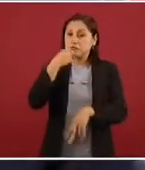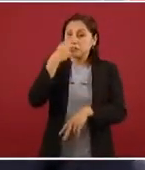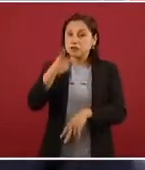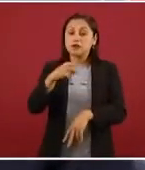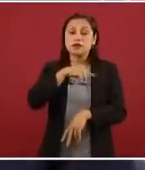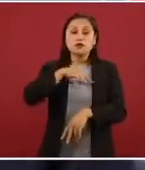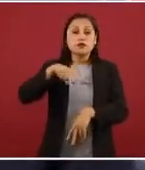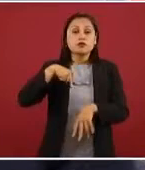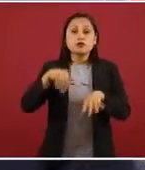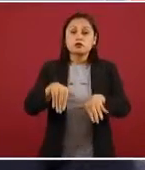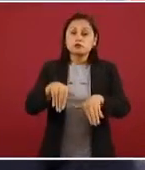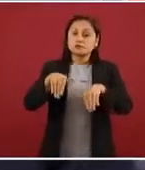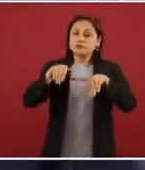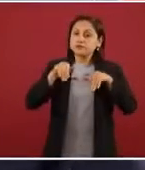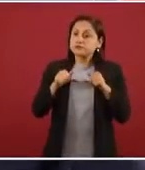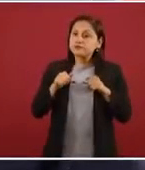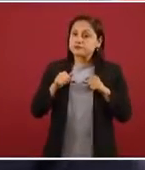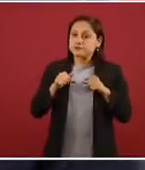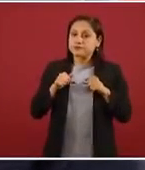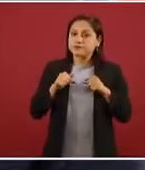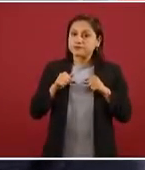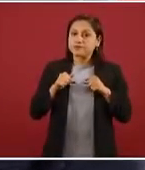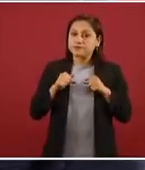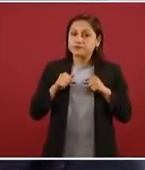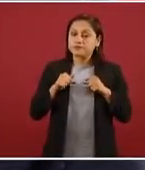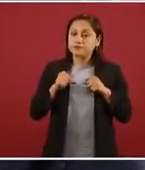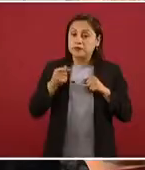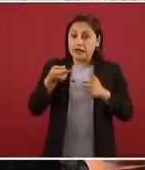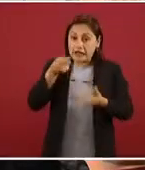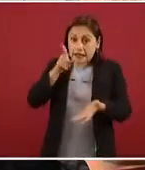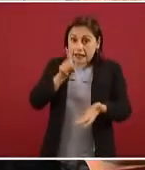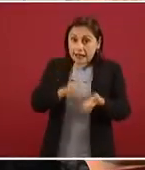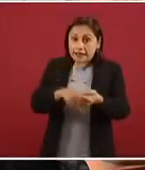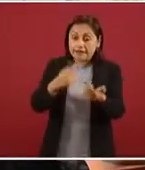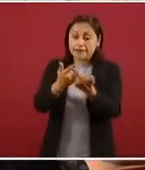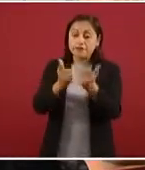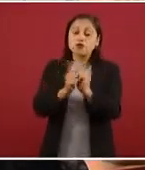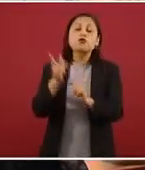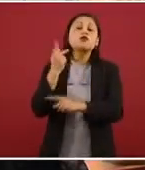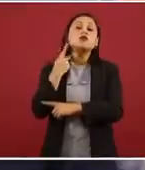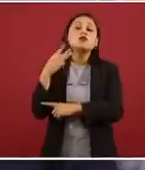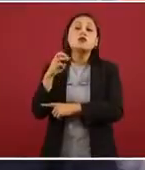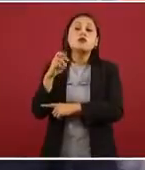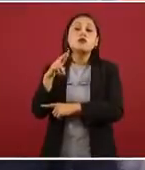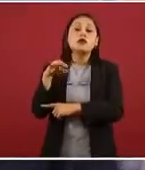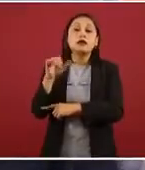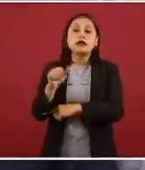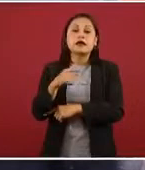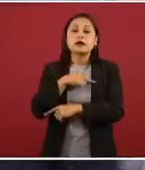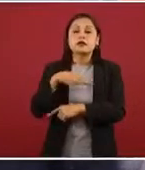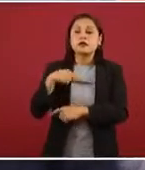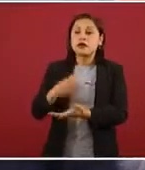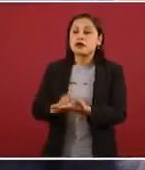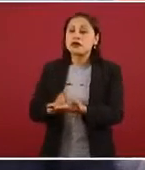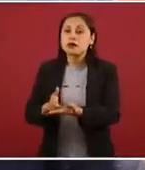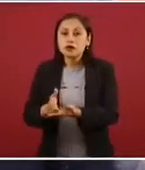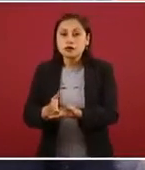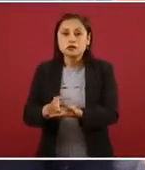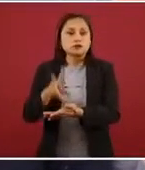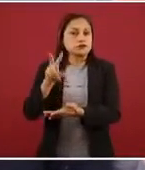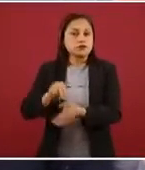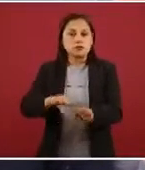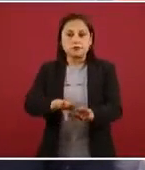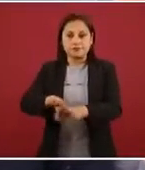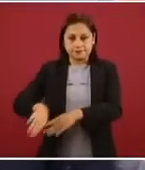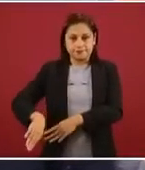involucrarnos en asuntos internos, ni de Morena ni de ningún partido.